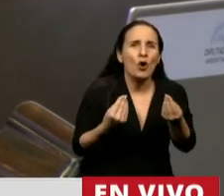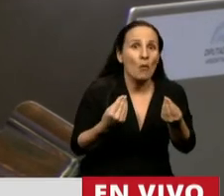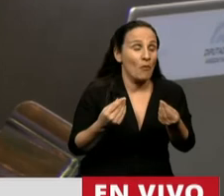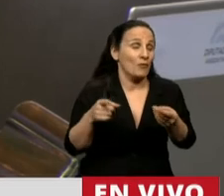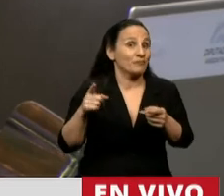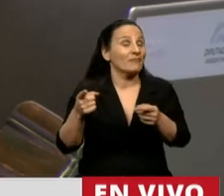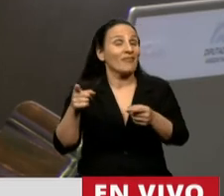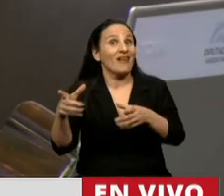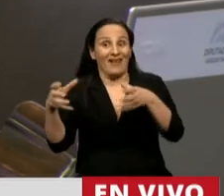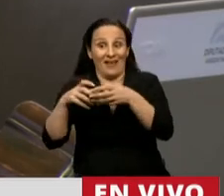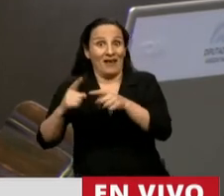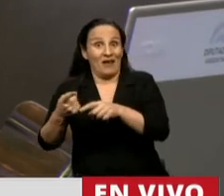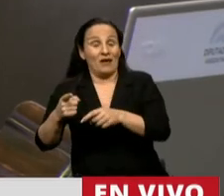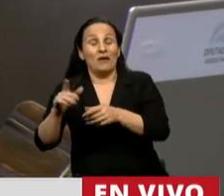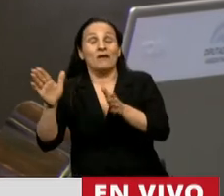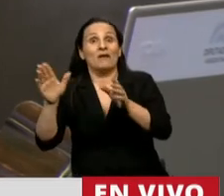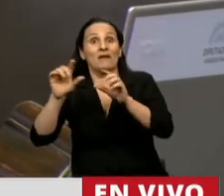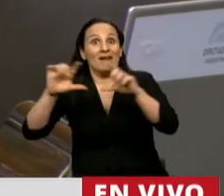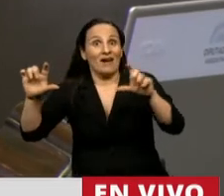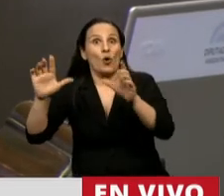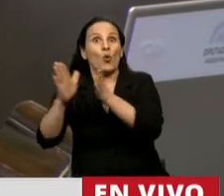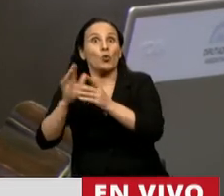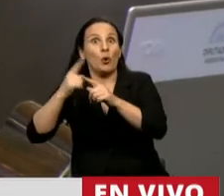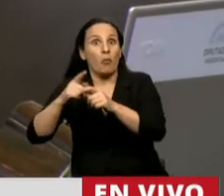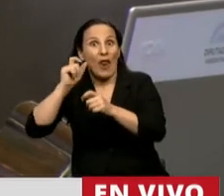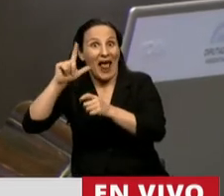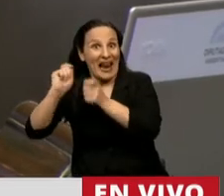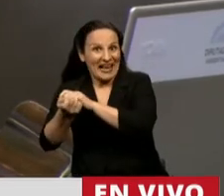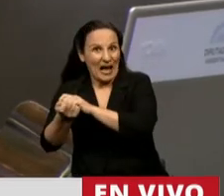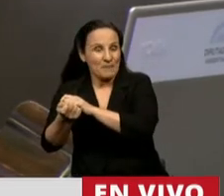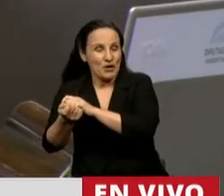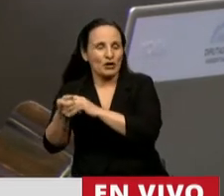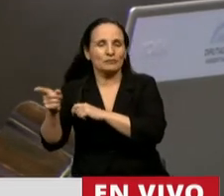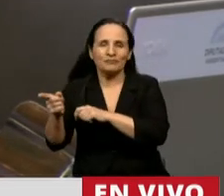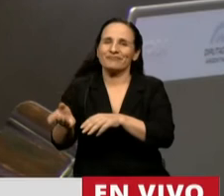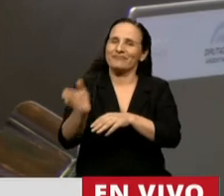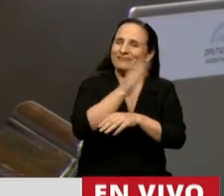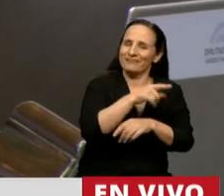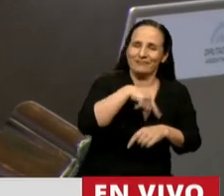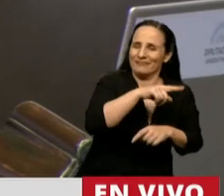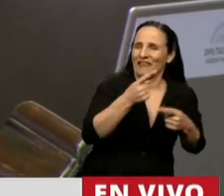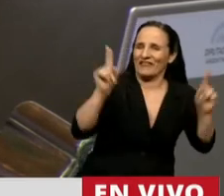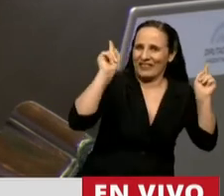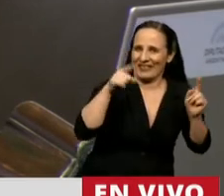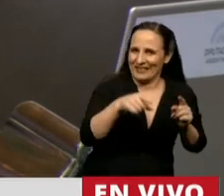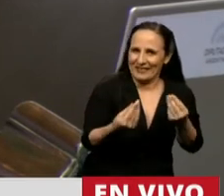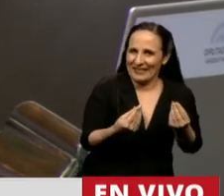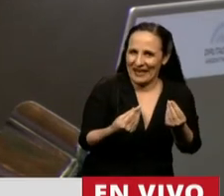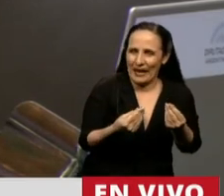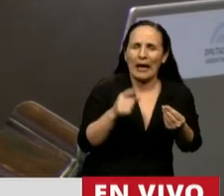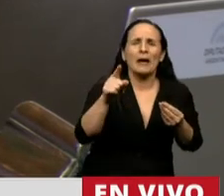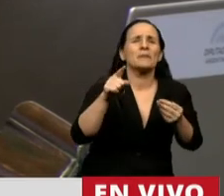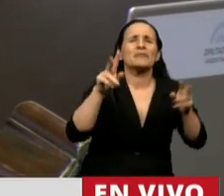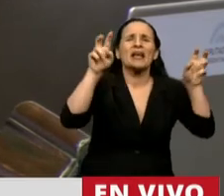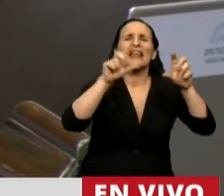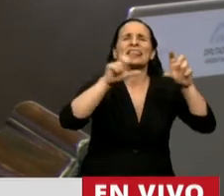Cambio, sancionábamos una tercera ley, que yo la comparo con esto de marcar un modelo de país, que era simple, y los títulos fueron, dijeron,